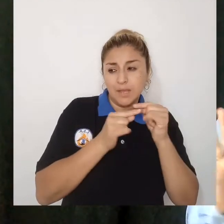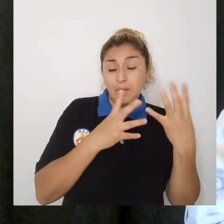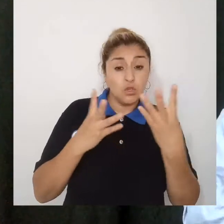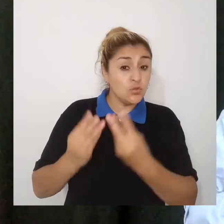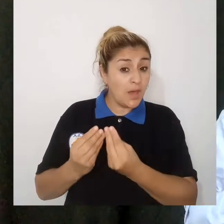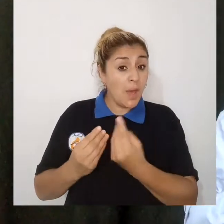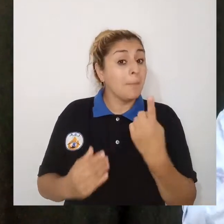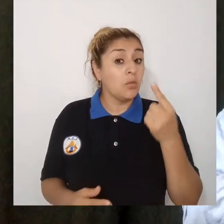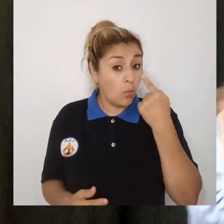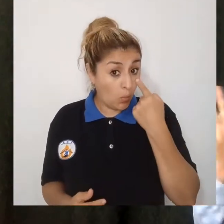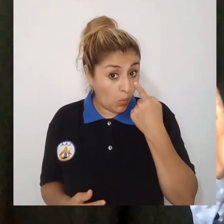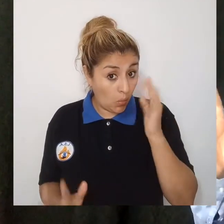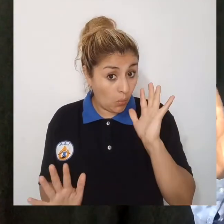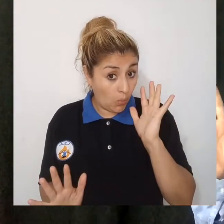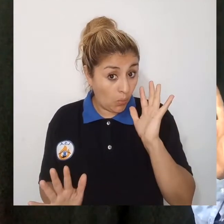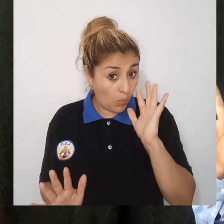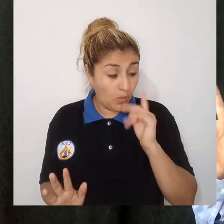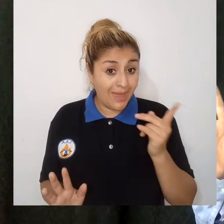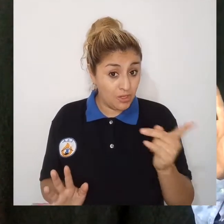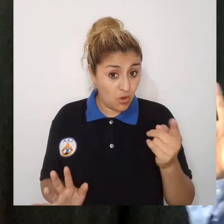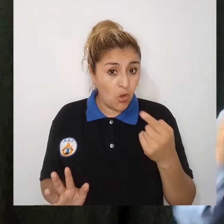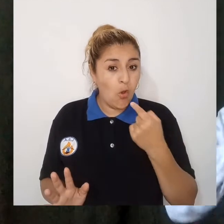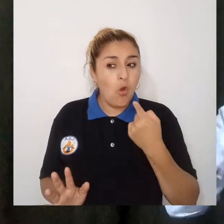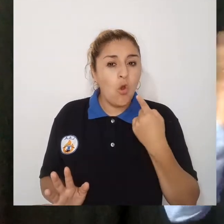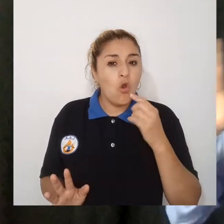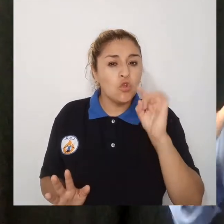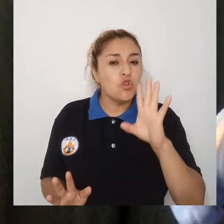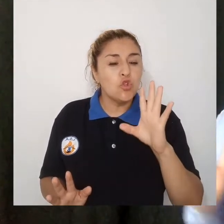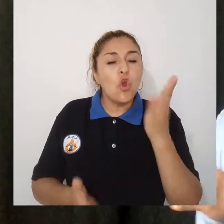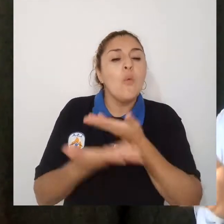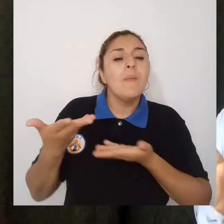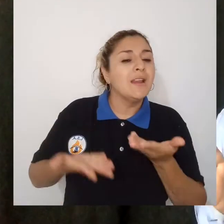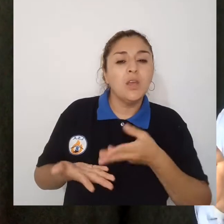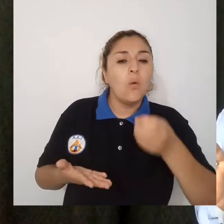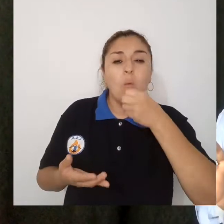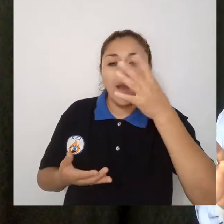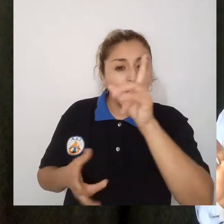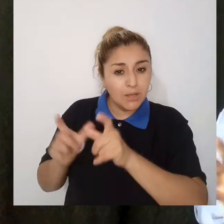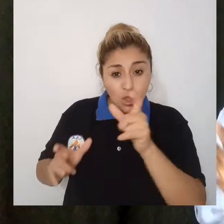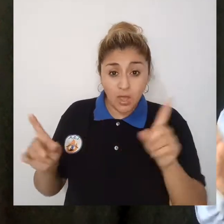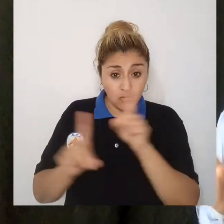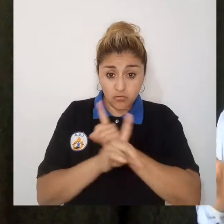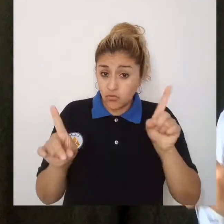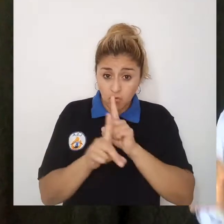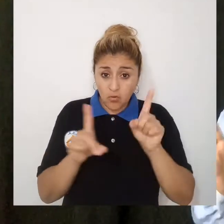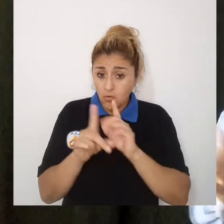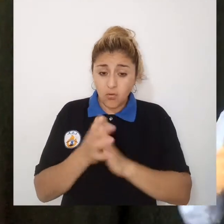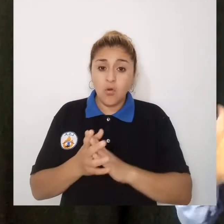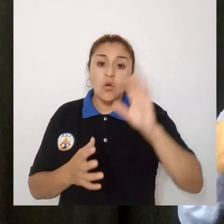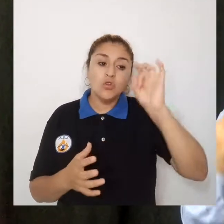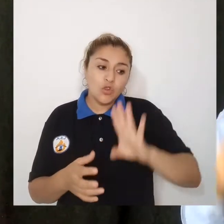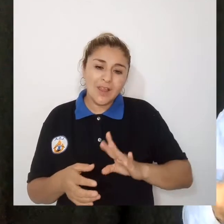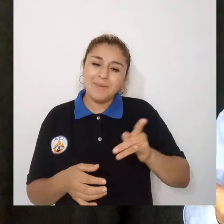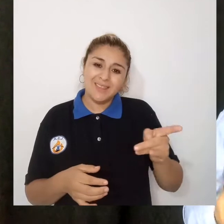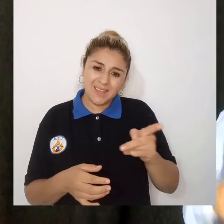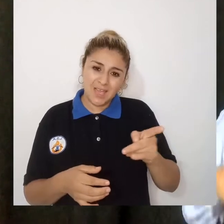no compartían con cualquiera por el solo hecho de compartir sino que eran sensibles con